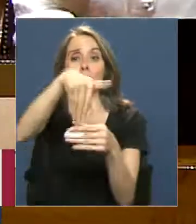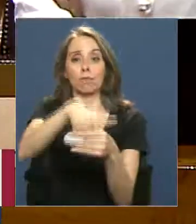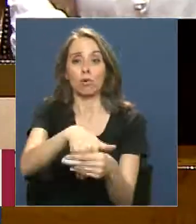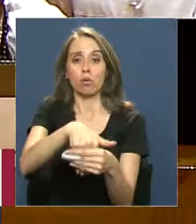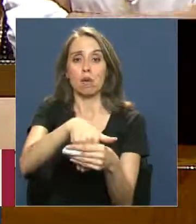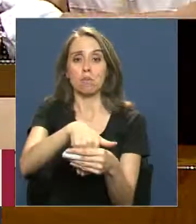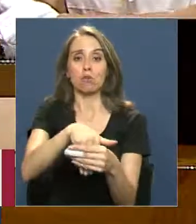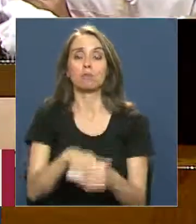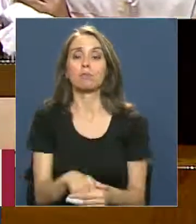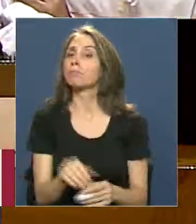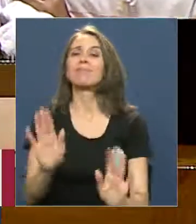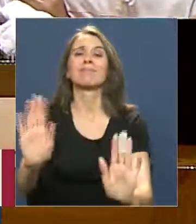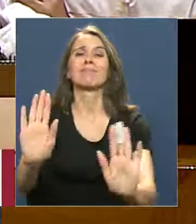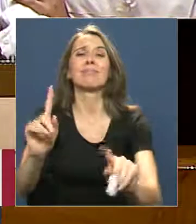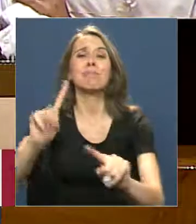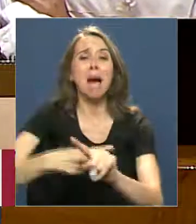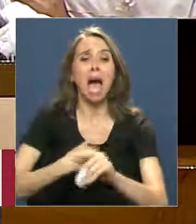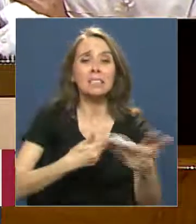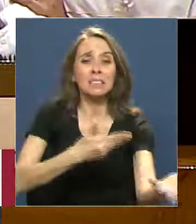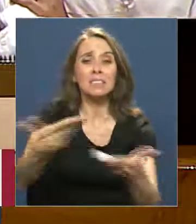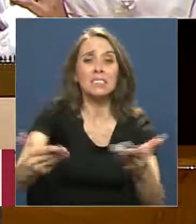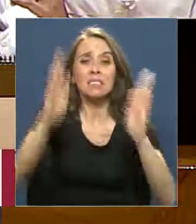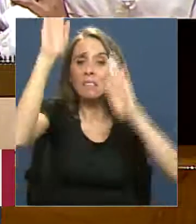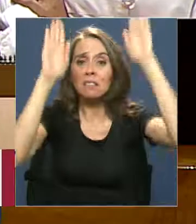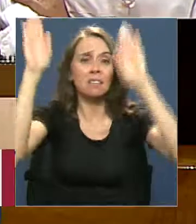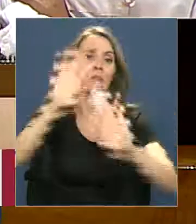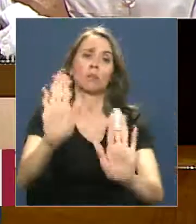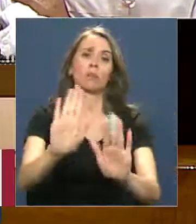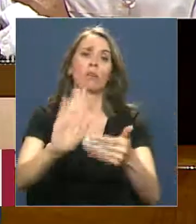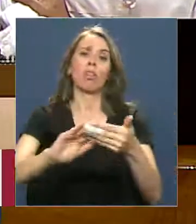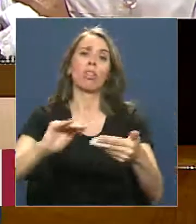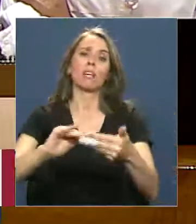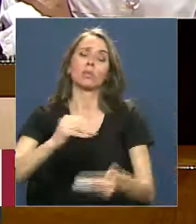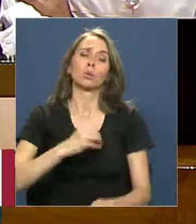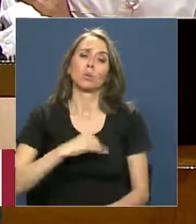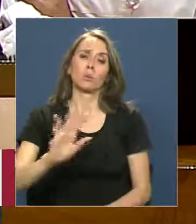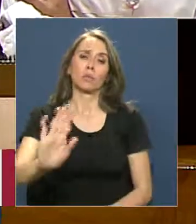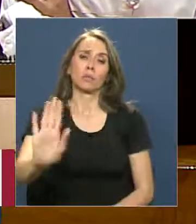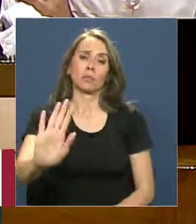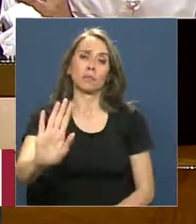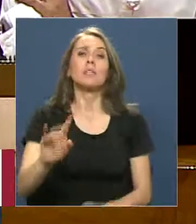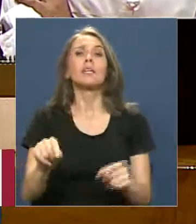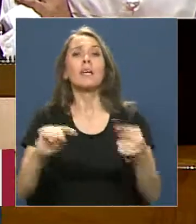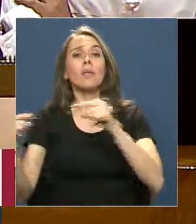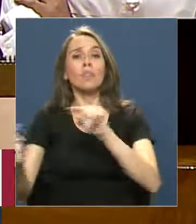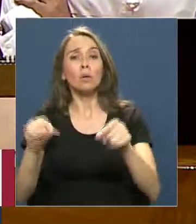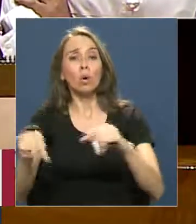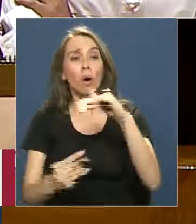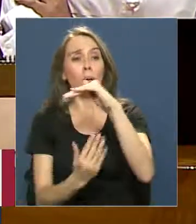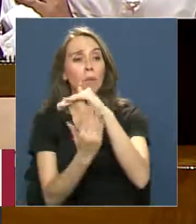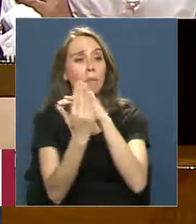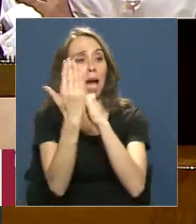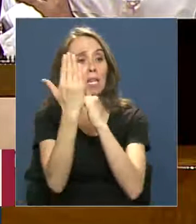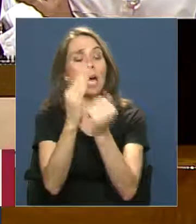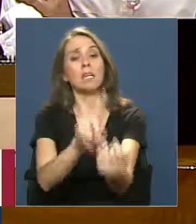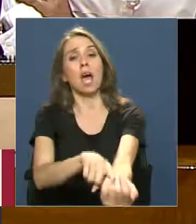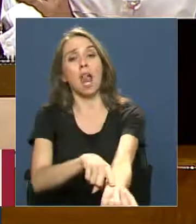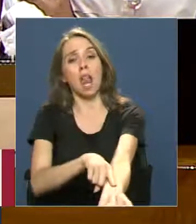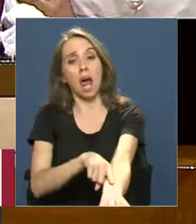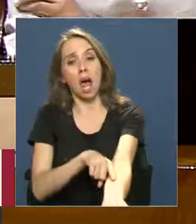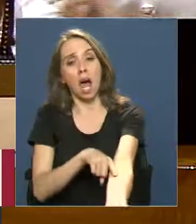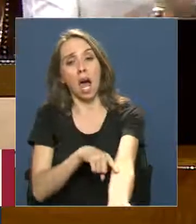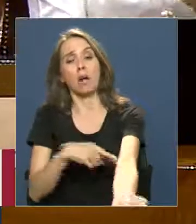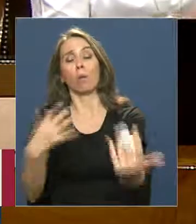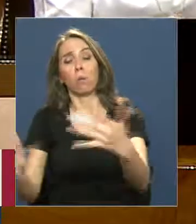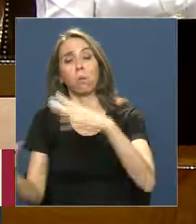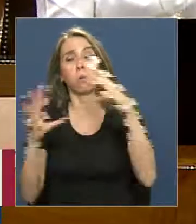Vamos a votar. No hay más palabras. Discúlpenme. Los debates esta mañana han sido largos y